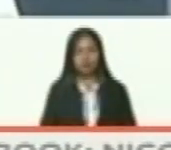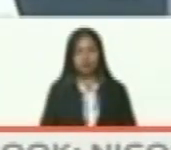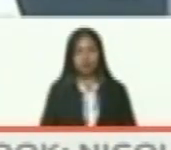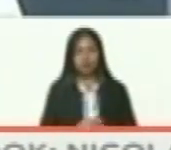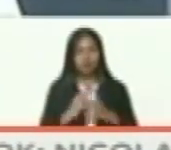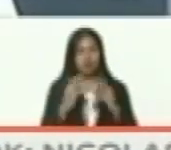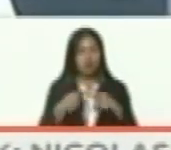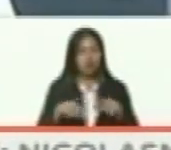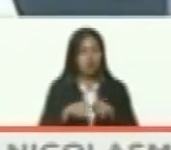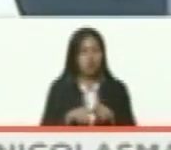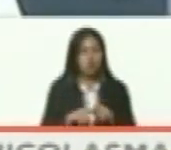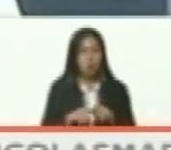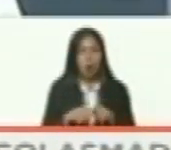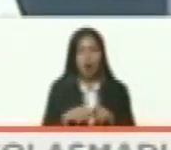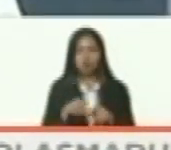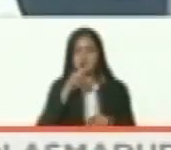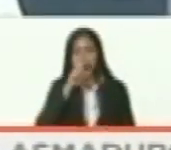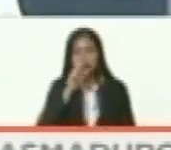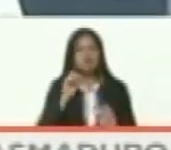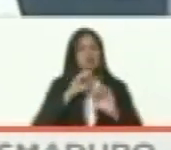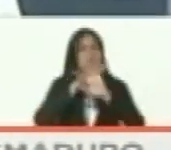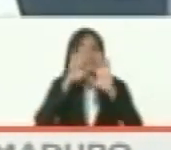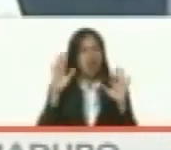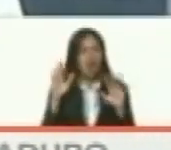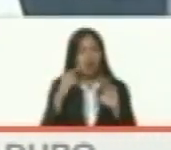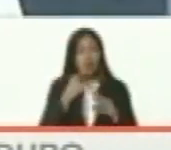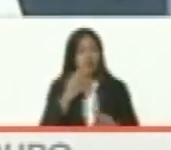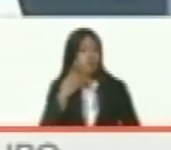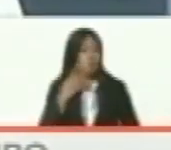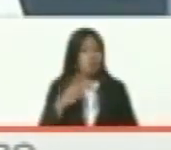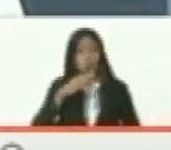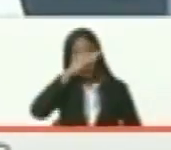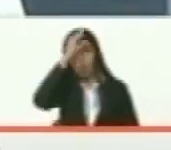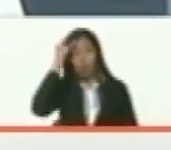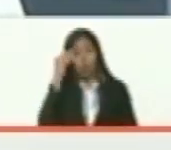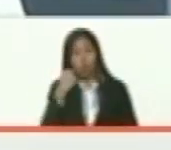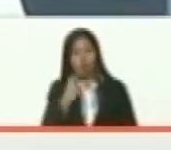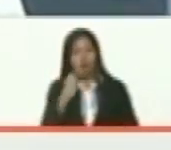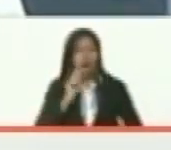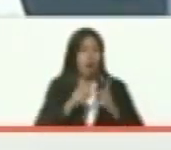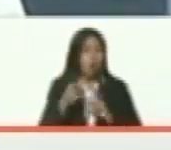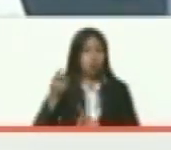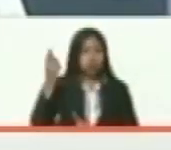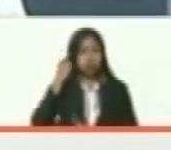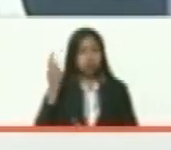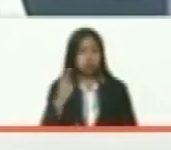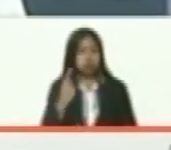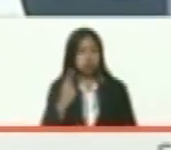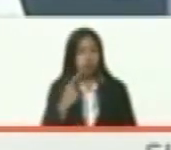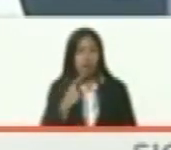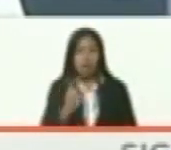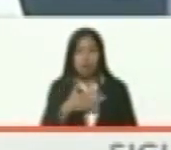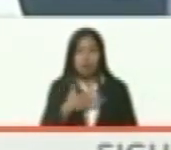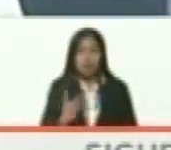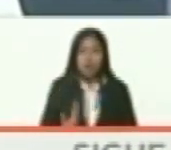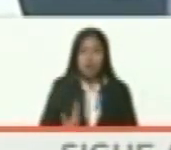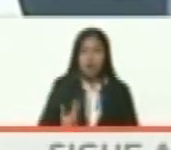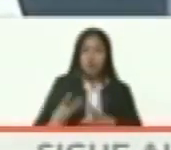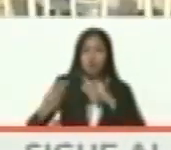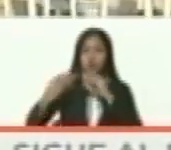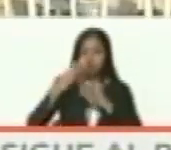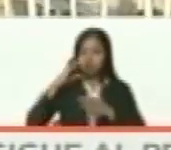Hablando un lenguaje claro, si el presidente Donald Trump algún día quisiera